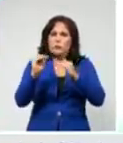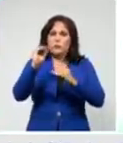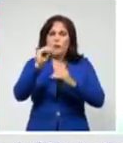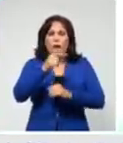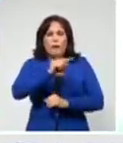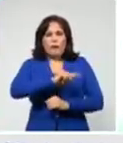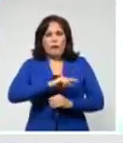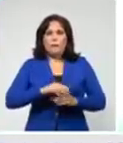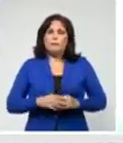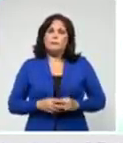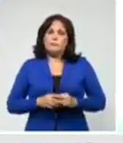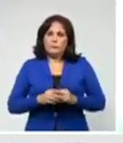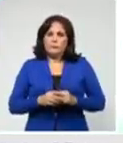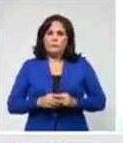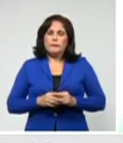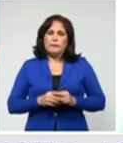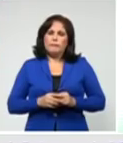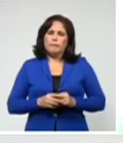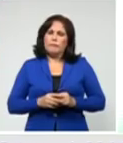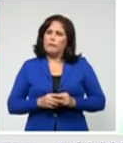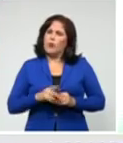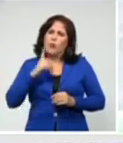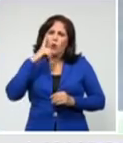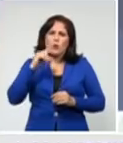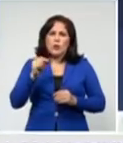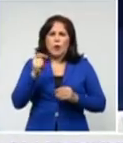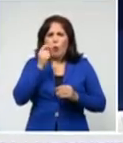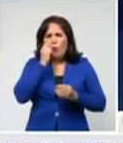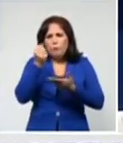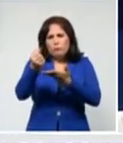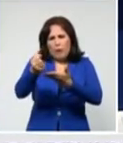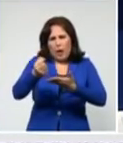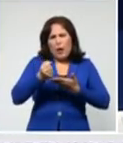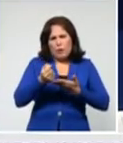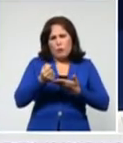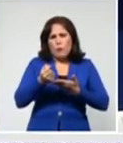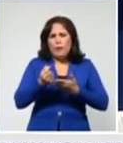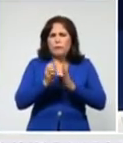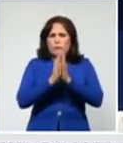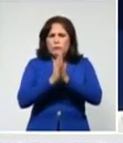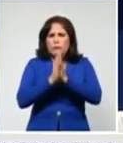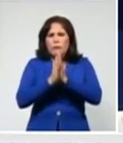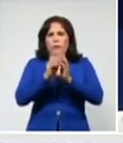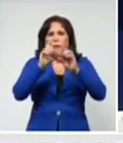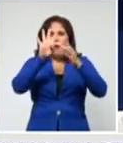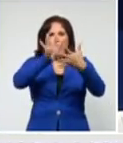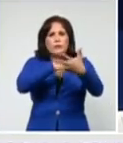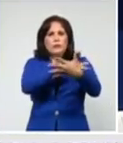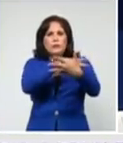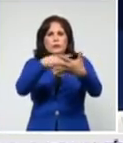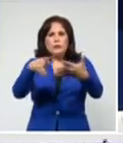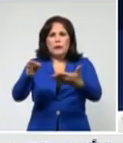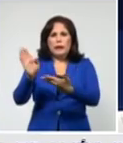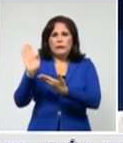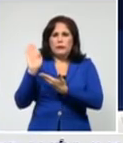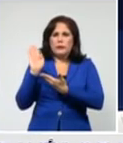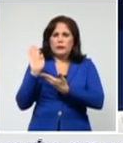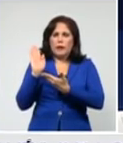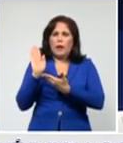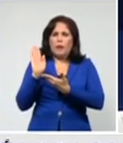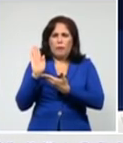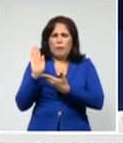ayer. Yo no sé, Leonardo, si ahora pudiéramos ver las gráficas que creo